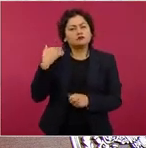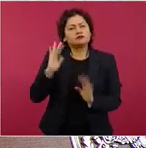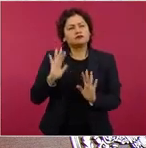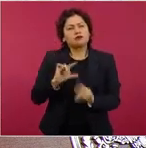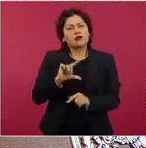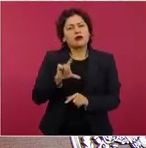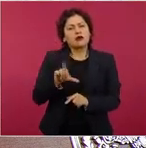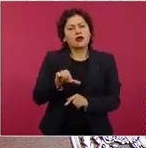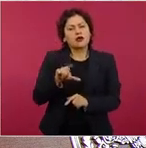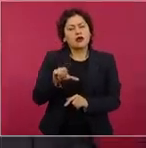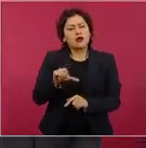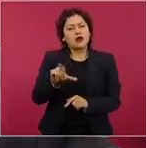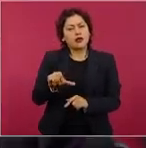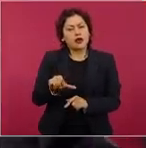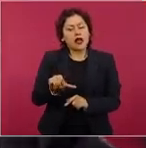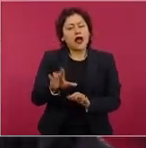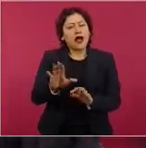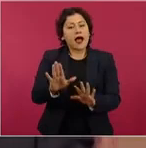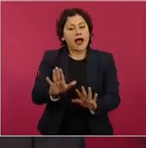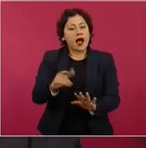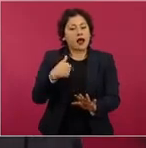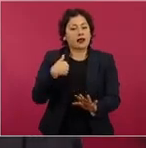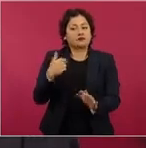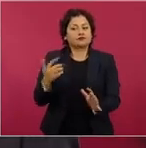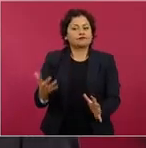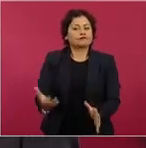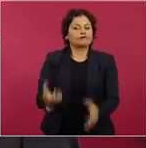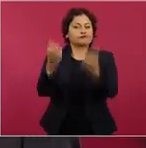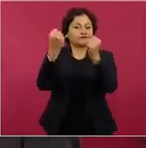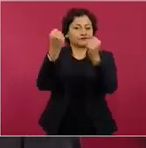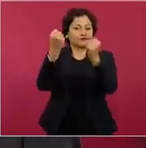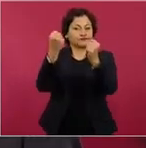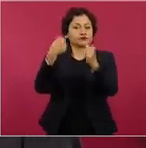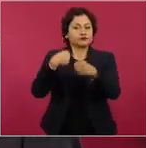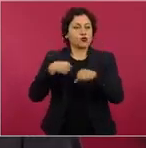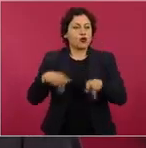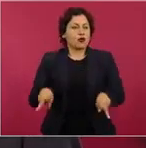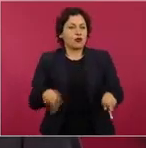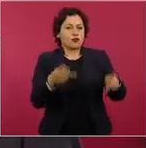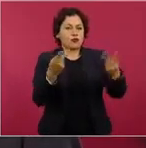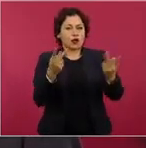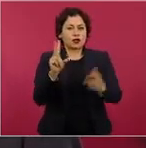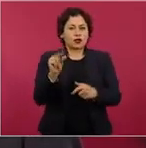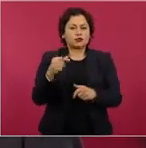sino convertirlo en un espacio público,